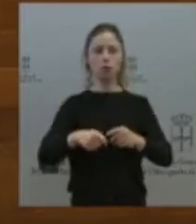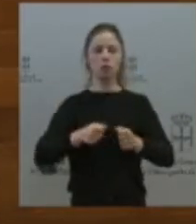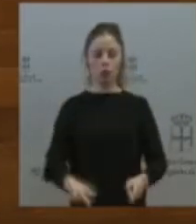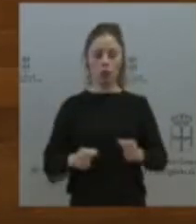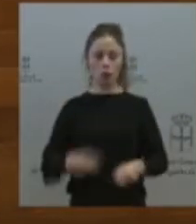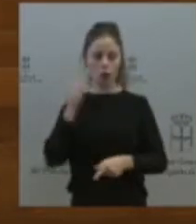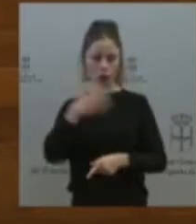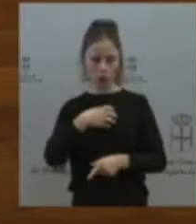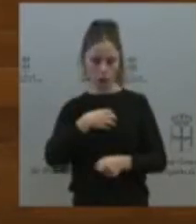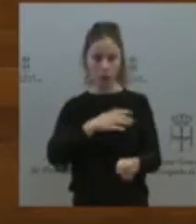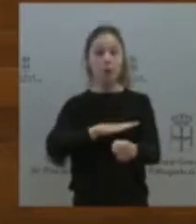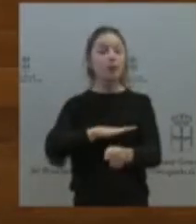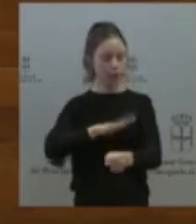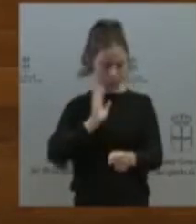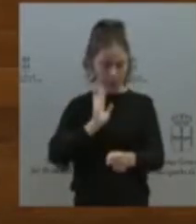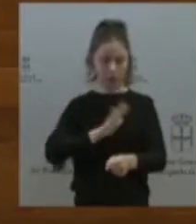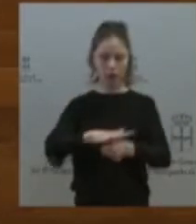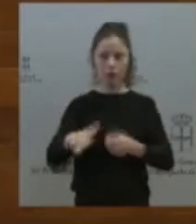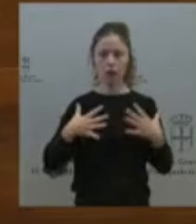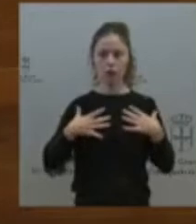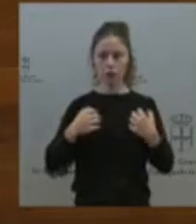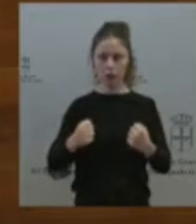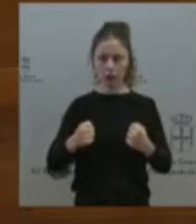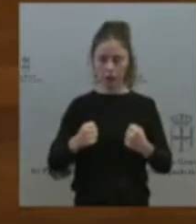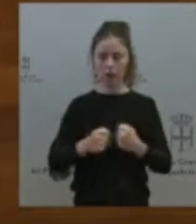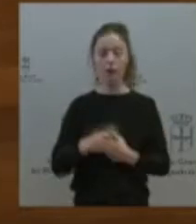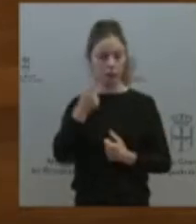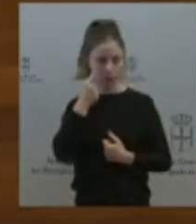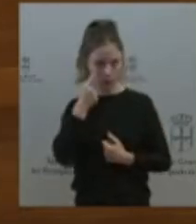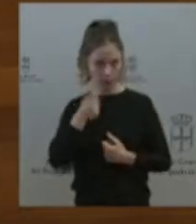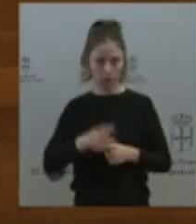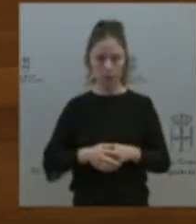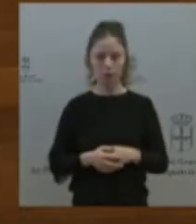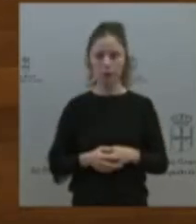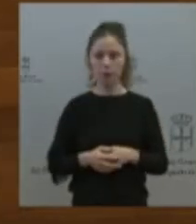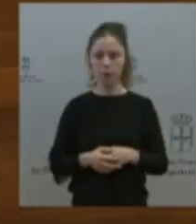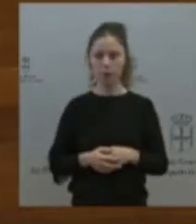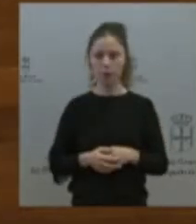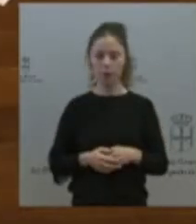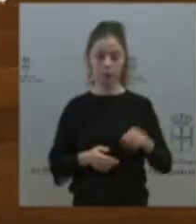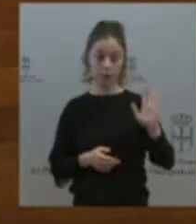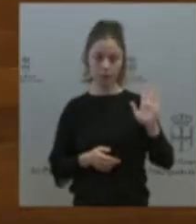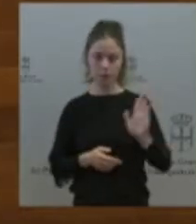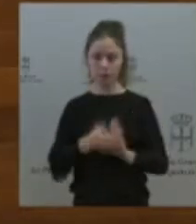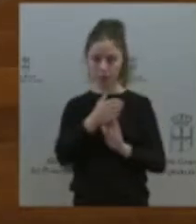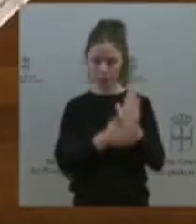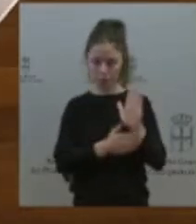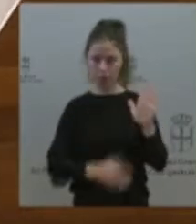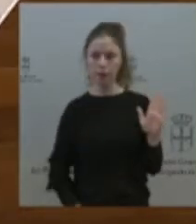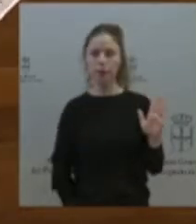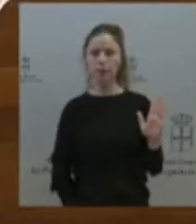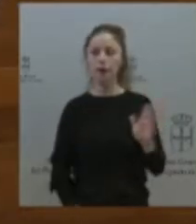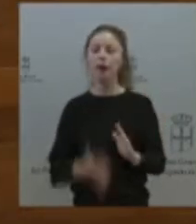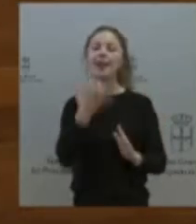me voy a ir de aquí a hablar en sanidad. Mire, consulta. Es que vamos a poner algunos ejemplos de cómo está la situación, porque